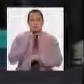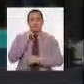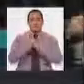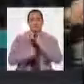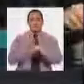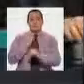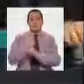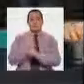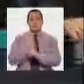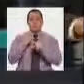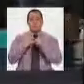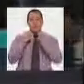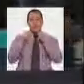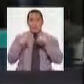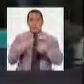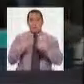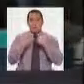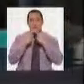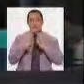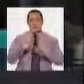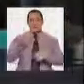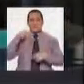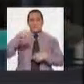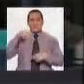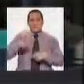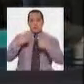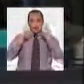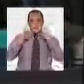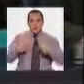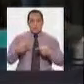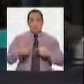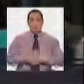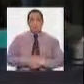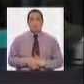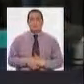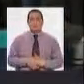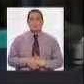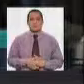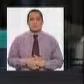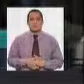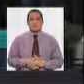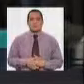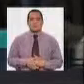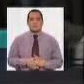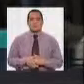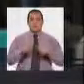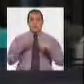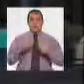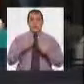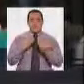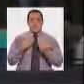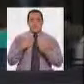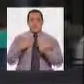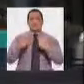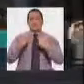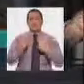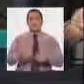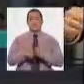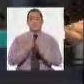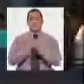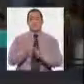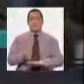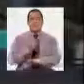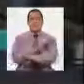internacional. Por esa razón era necesaria esa coordinación. Y en ese sentido yo